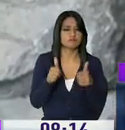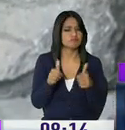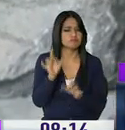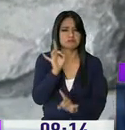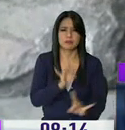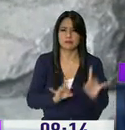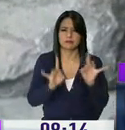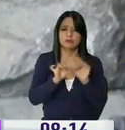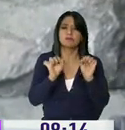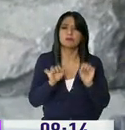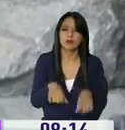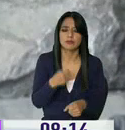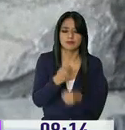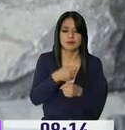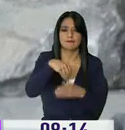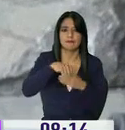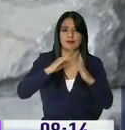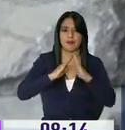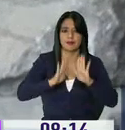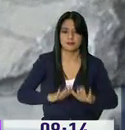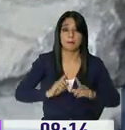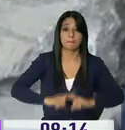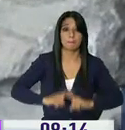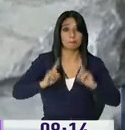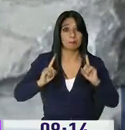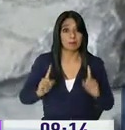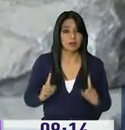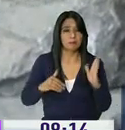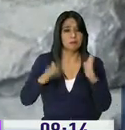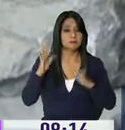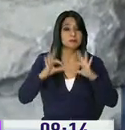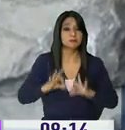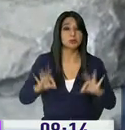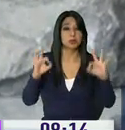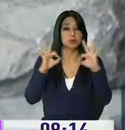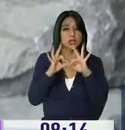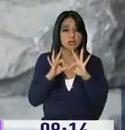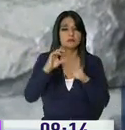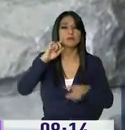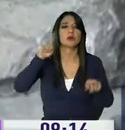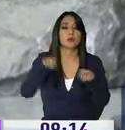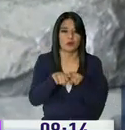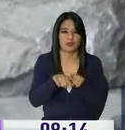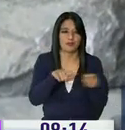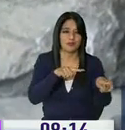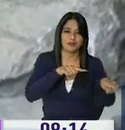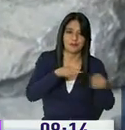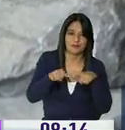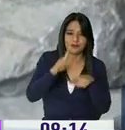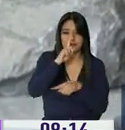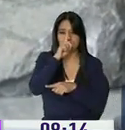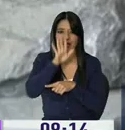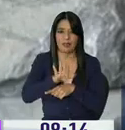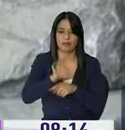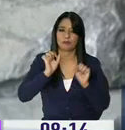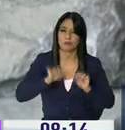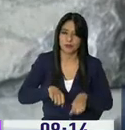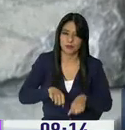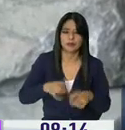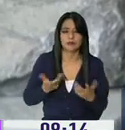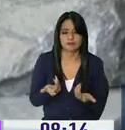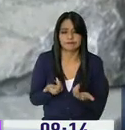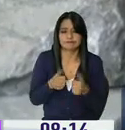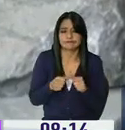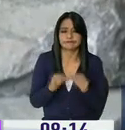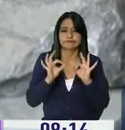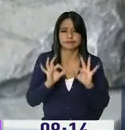tipo de situaciones, pero lo más importante es que haya un acuerdo entre el trabajador y el empleador para que pueda llegar